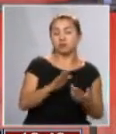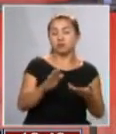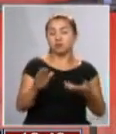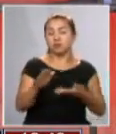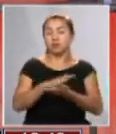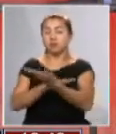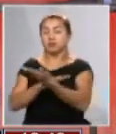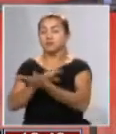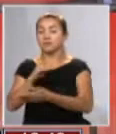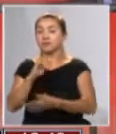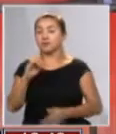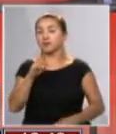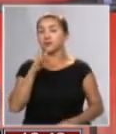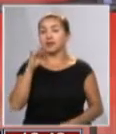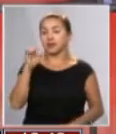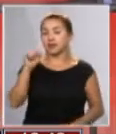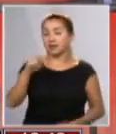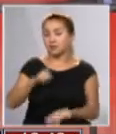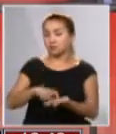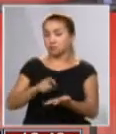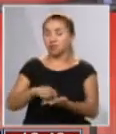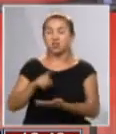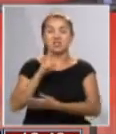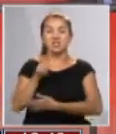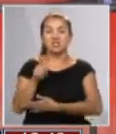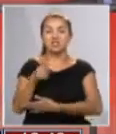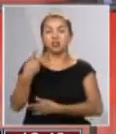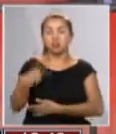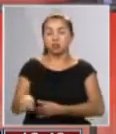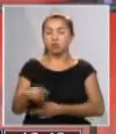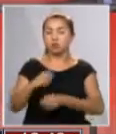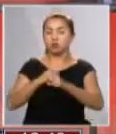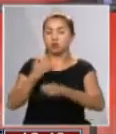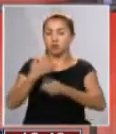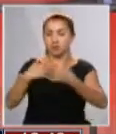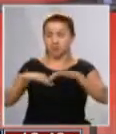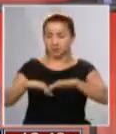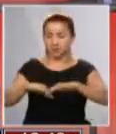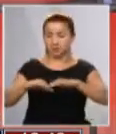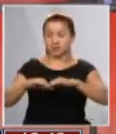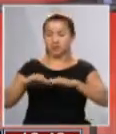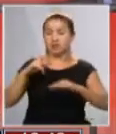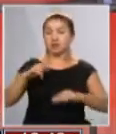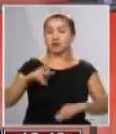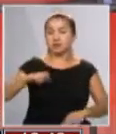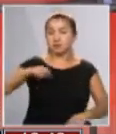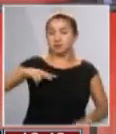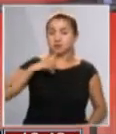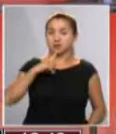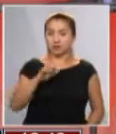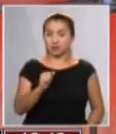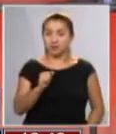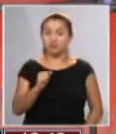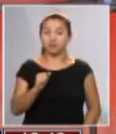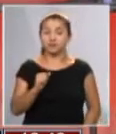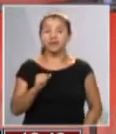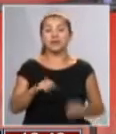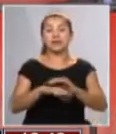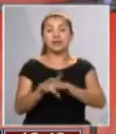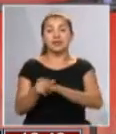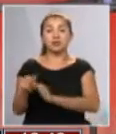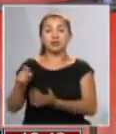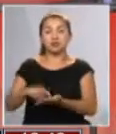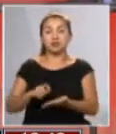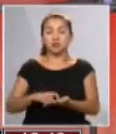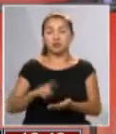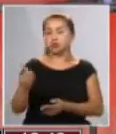adecuadamente los impuestos. En este caso serían los propietarios de las empresas venta. El delito tributario